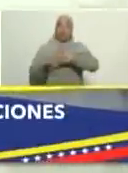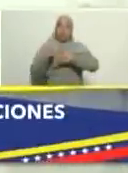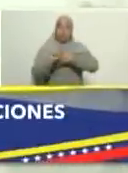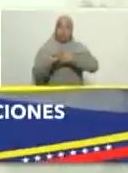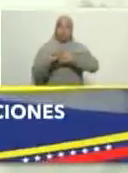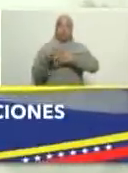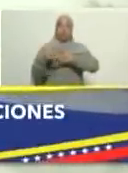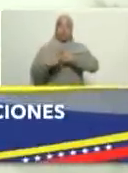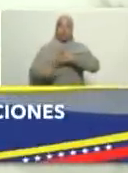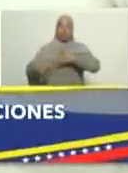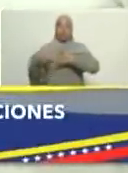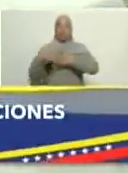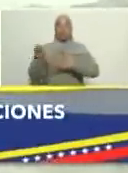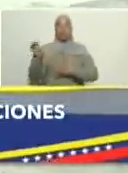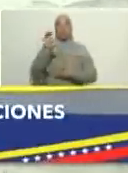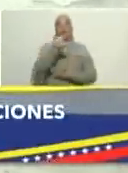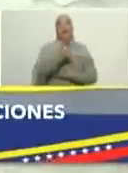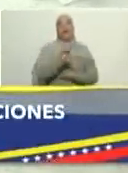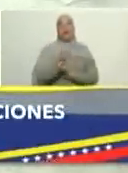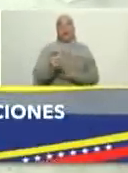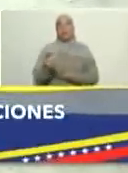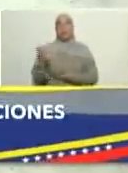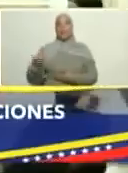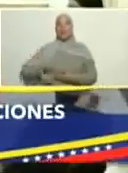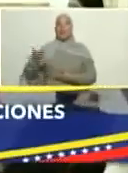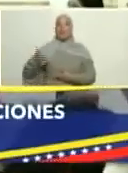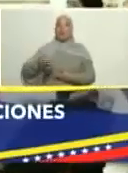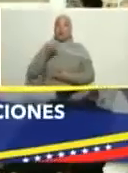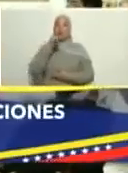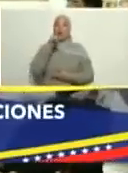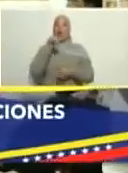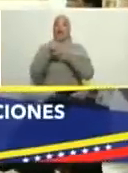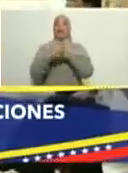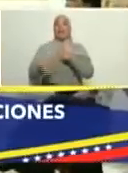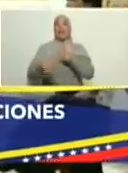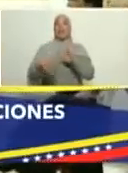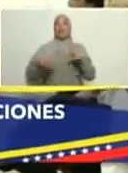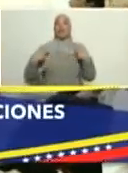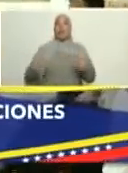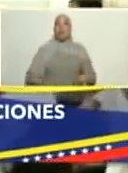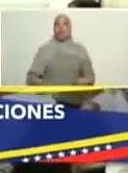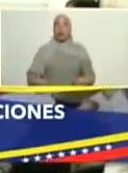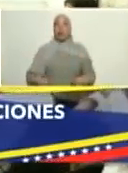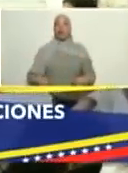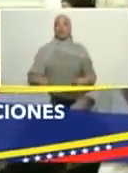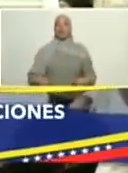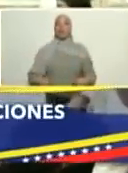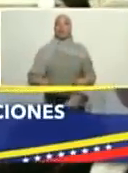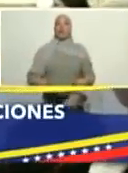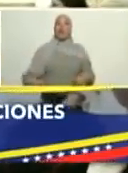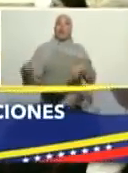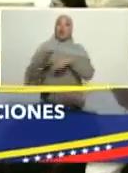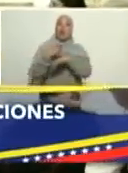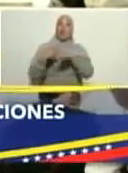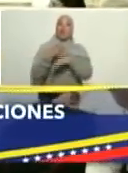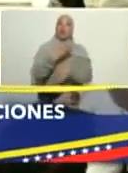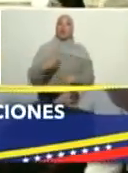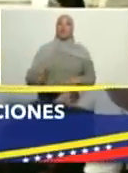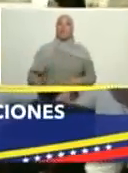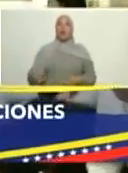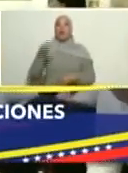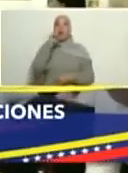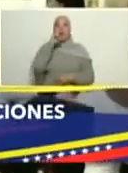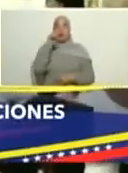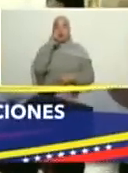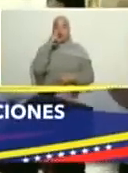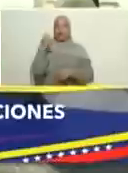ambos mandatarios, la reconsideración del sistema interamericano de derechos humanos. En este sentido, el jefe de Estado, Nicolás Maduro, ha indicado que ha